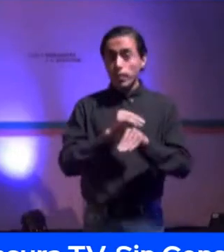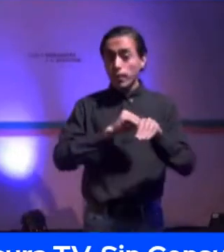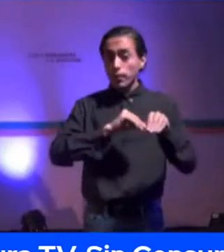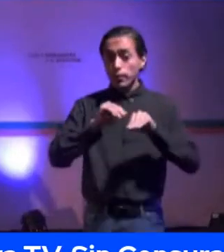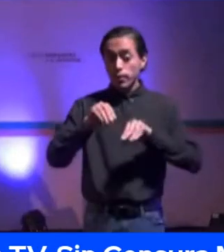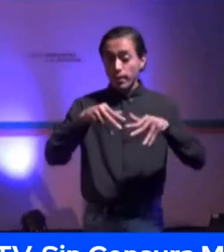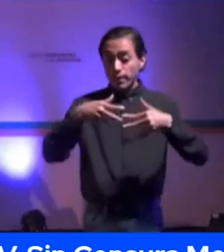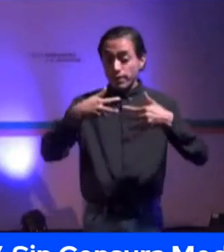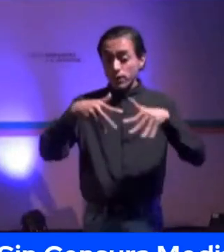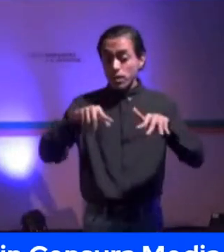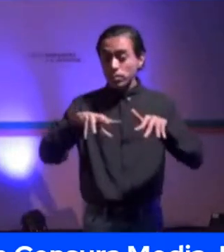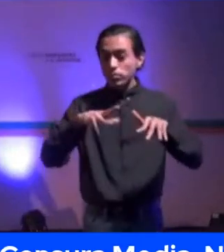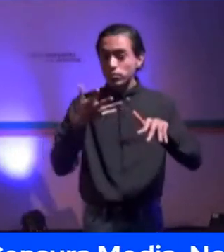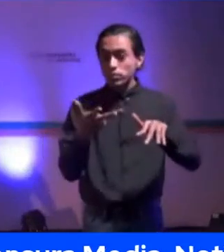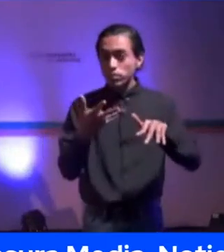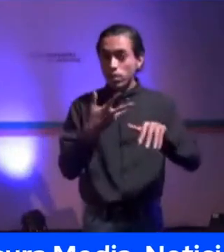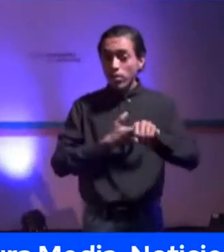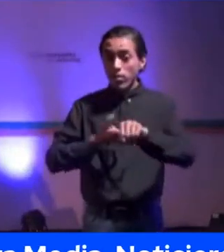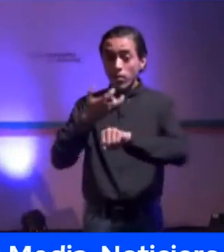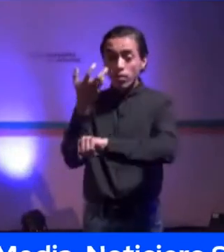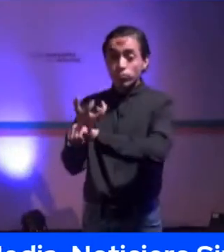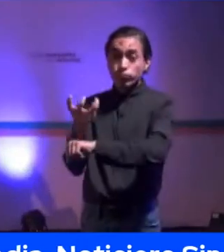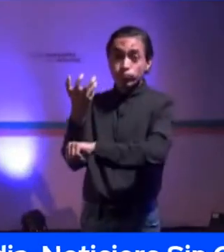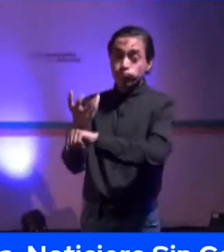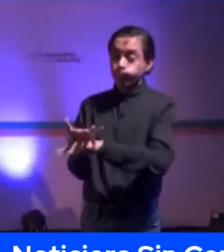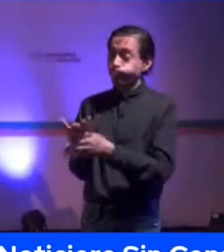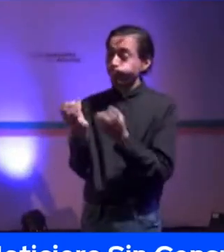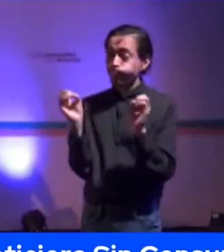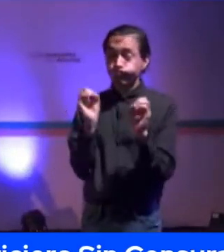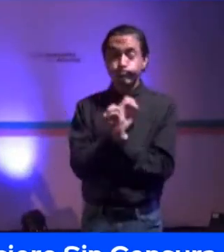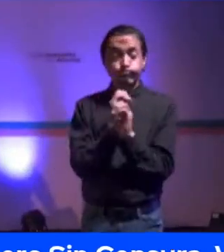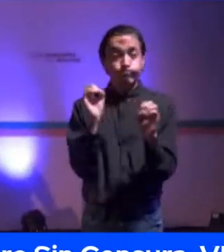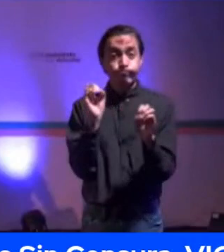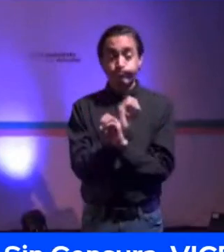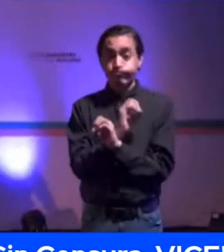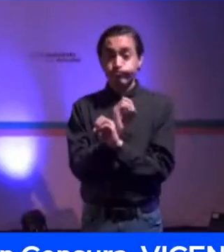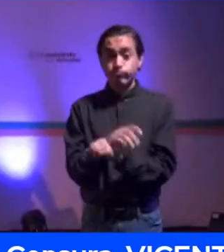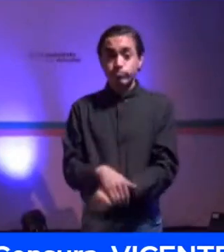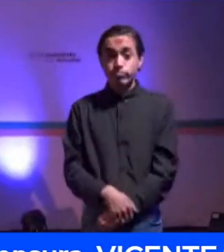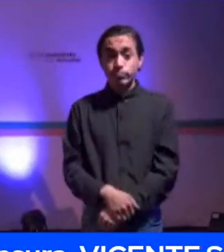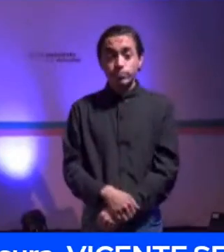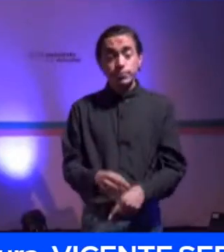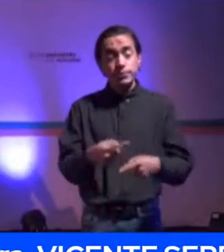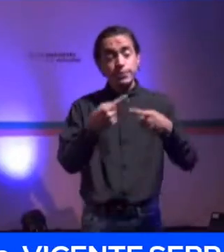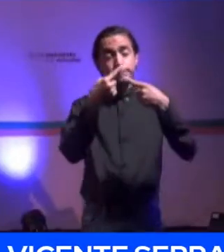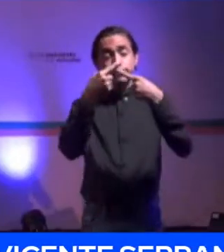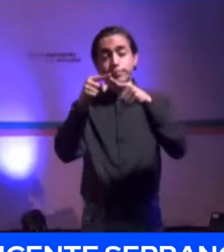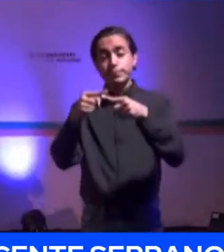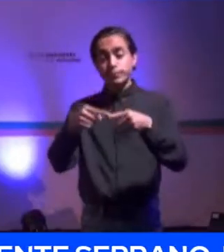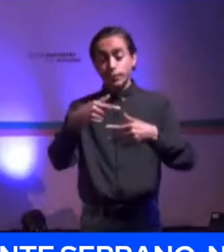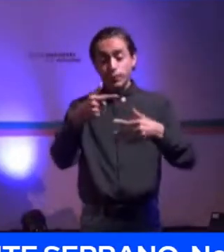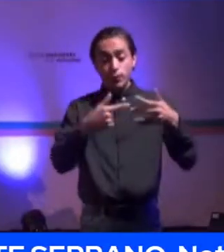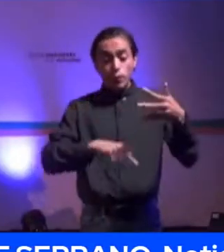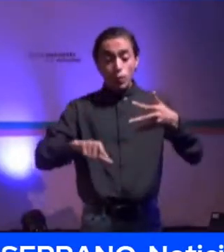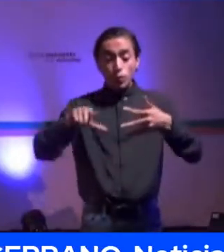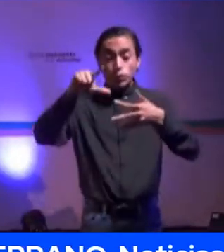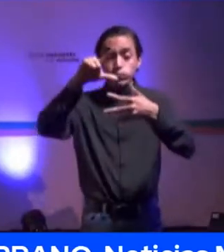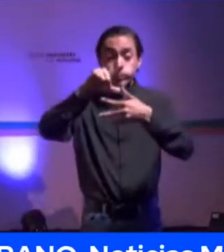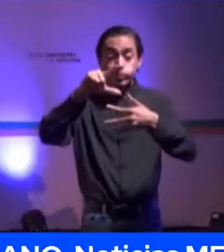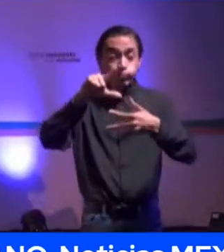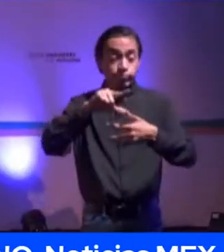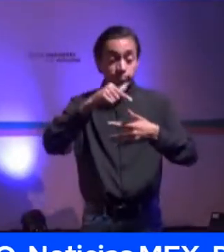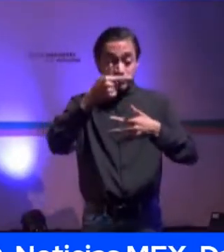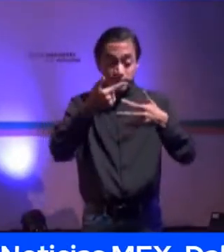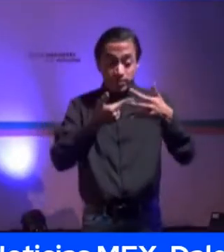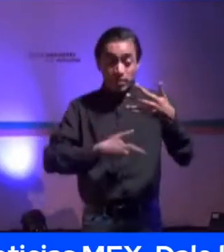no lo tienen en Estados Unidos, no lo tienen en muchas partes de Latinoamérica o de